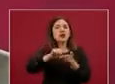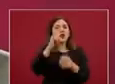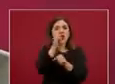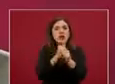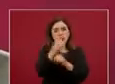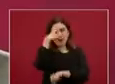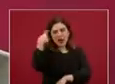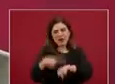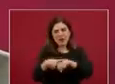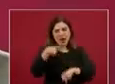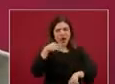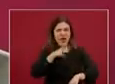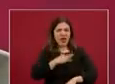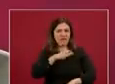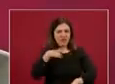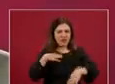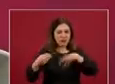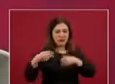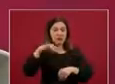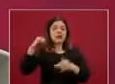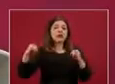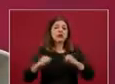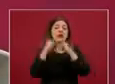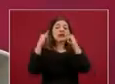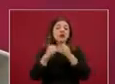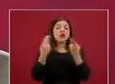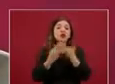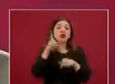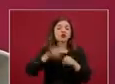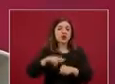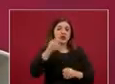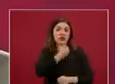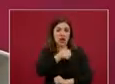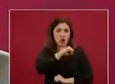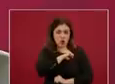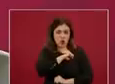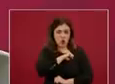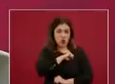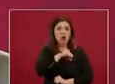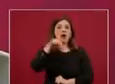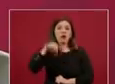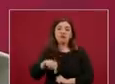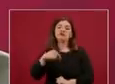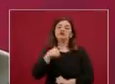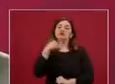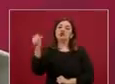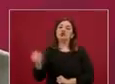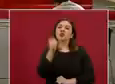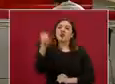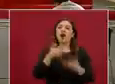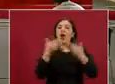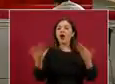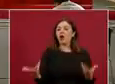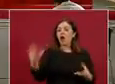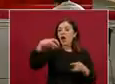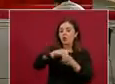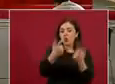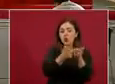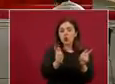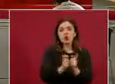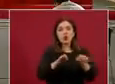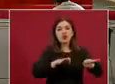sobre Enfermedades Infecciosas del Instituto Nacional de Salud Pública y a quien tenemos el privilegio de tener ahora en nuestro grupo de